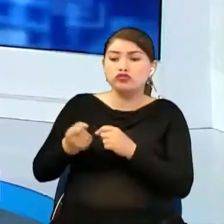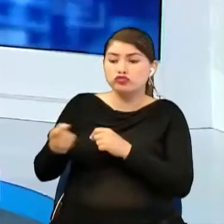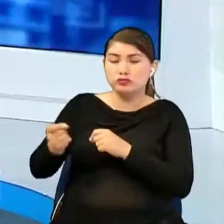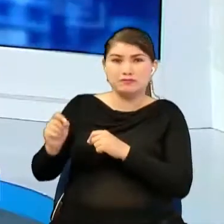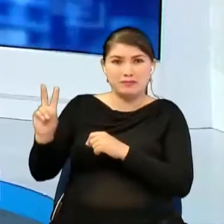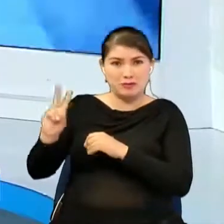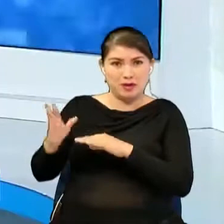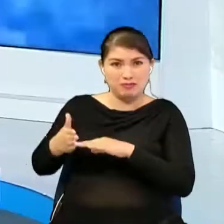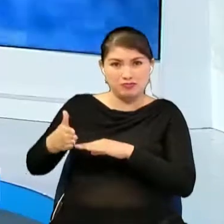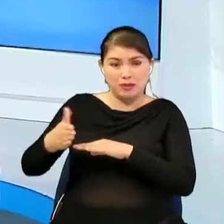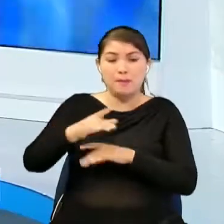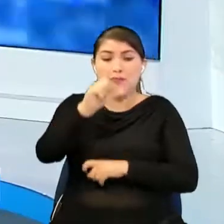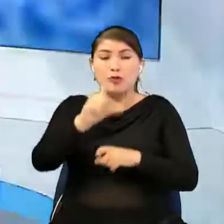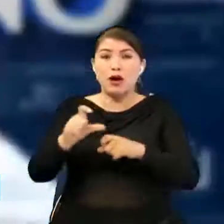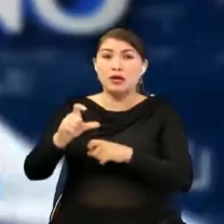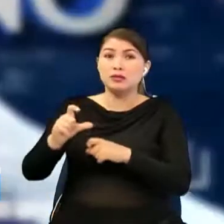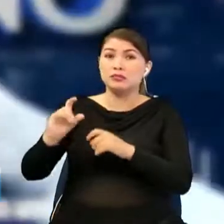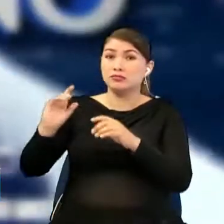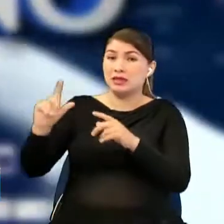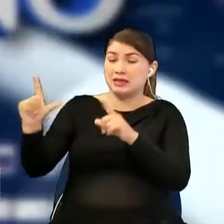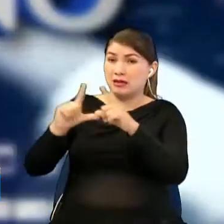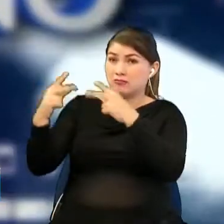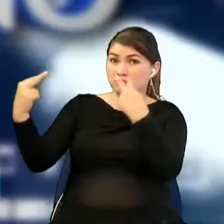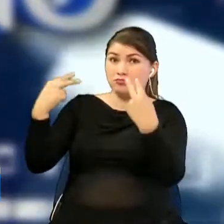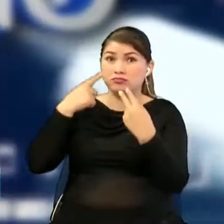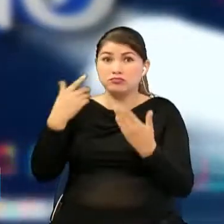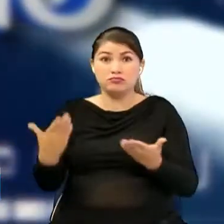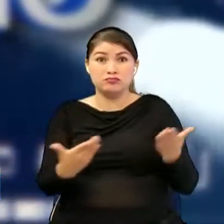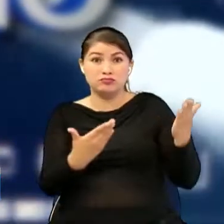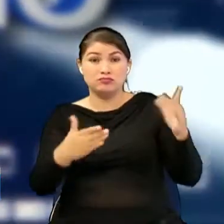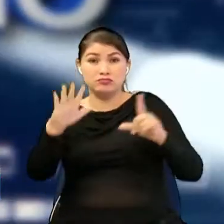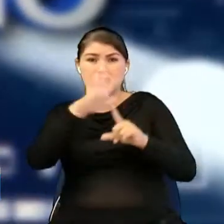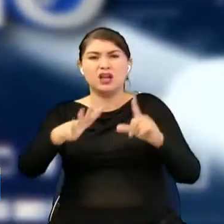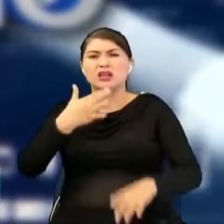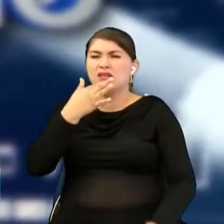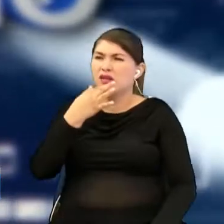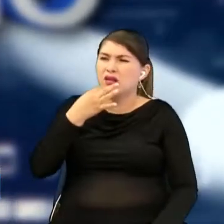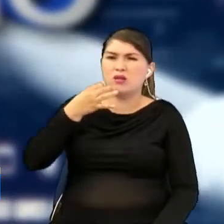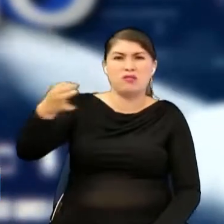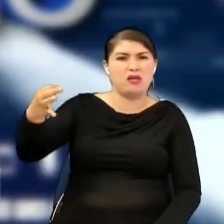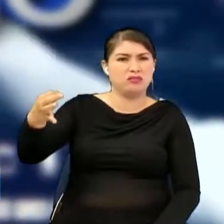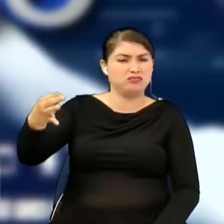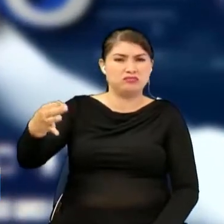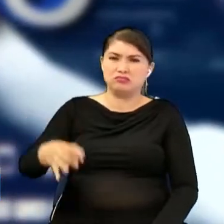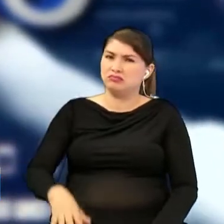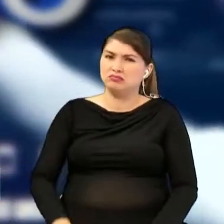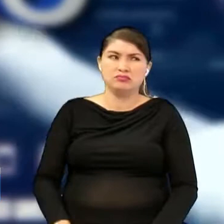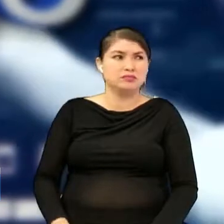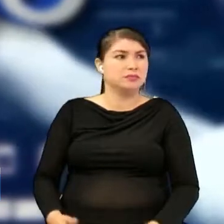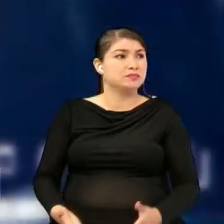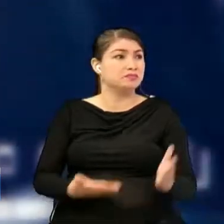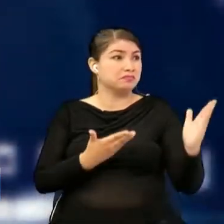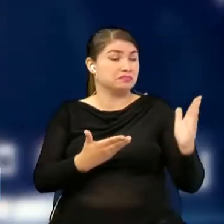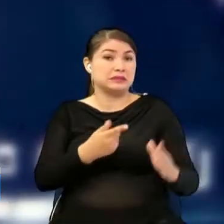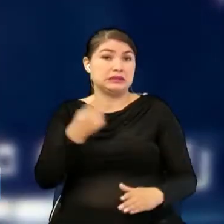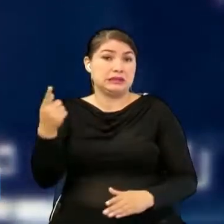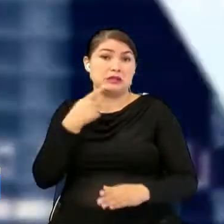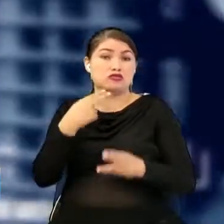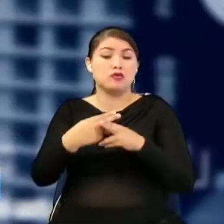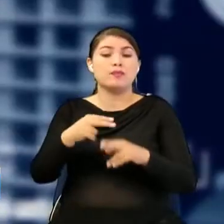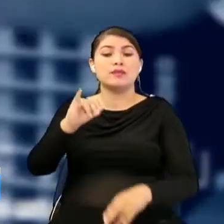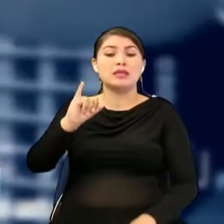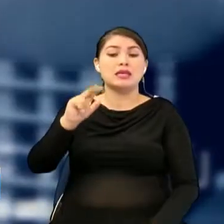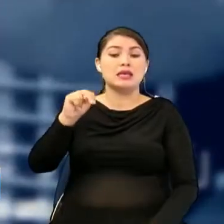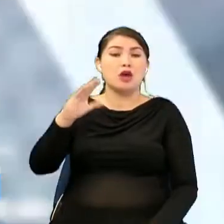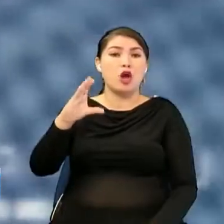Desde allí nuestros televidentes nos envían las siguientes imágenes donde denuncian la incompetencia, así como ellos lo han catalogado, por parte